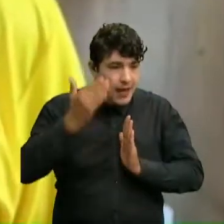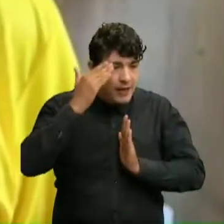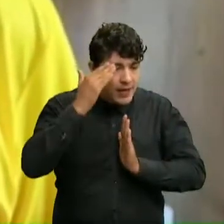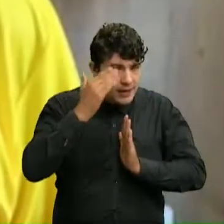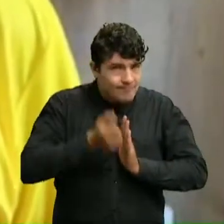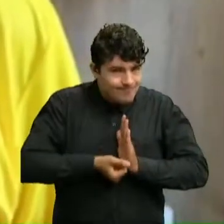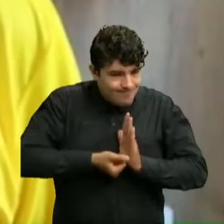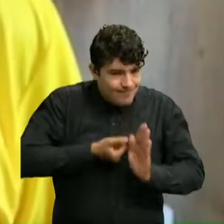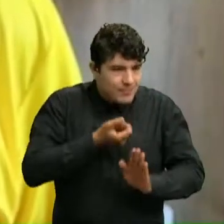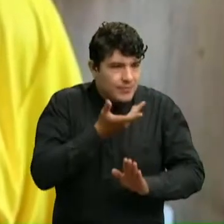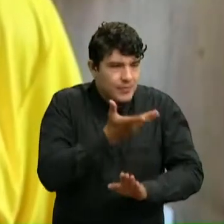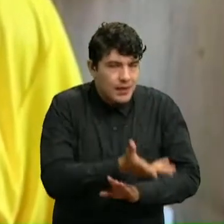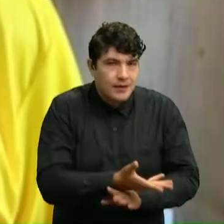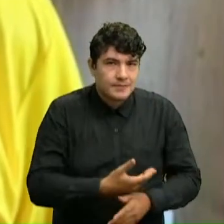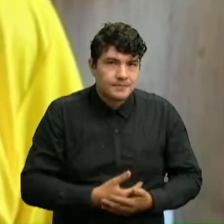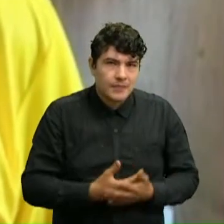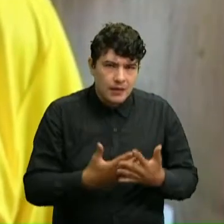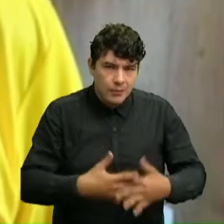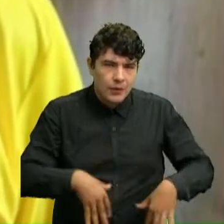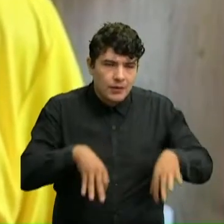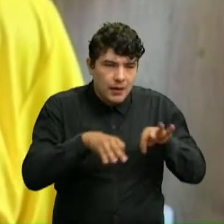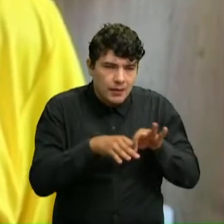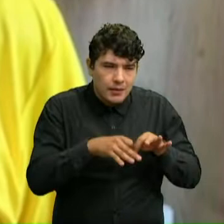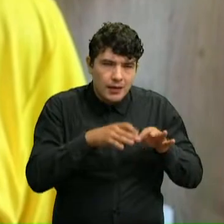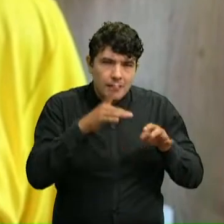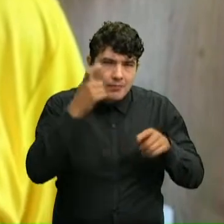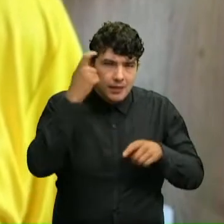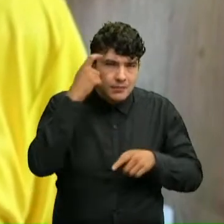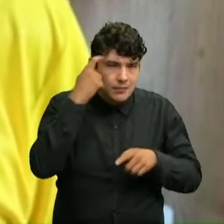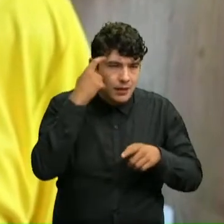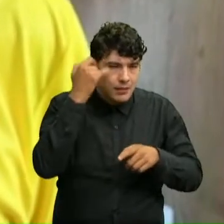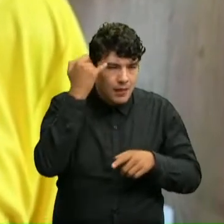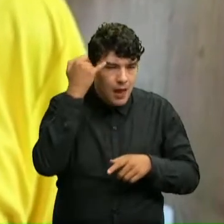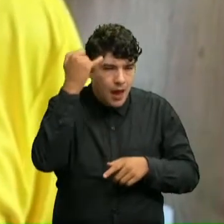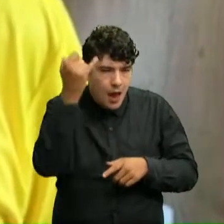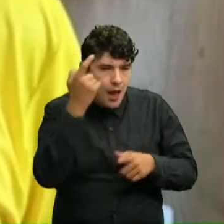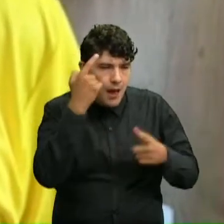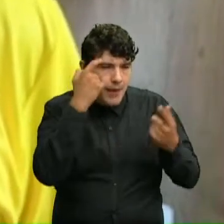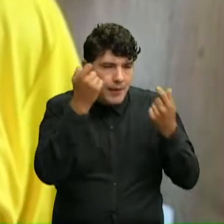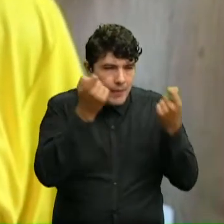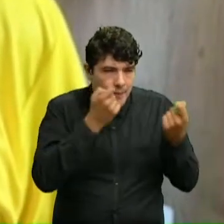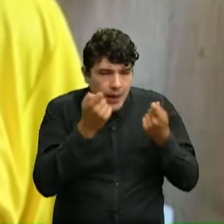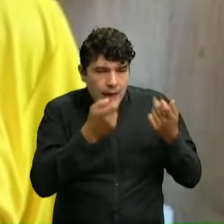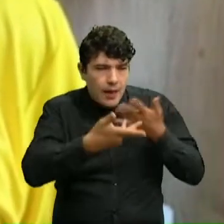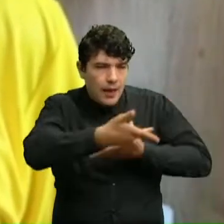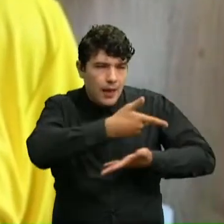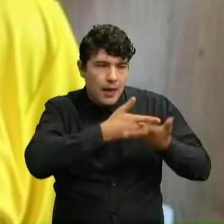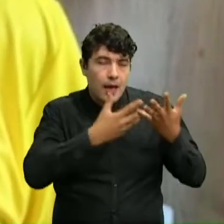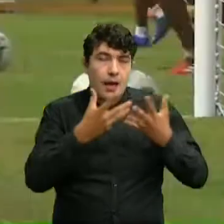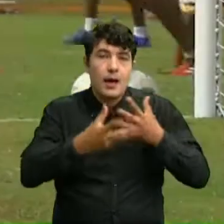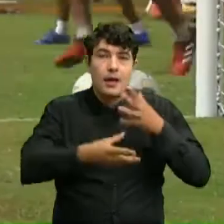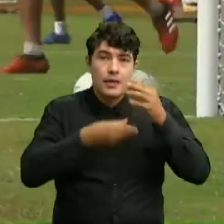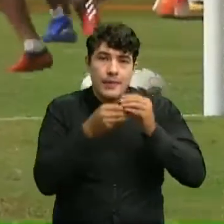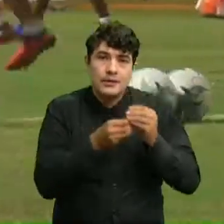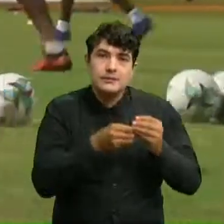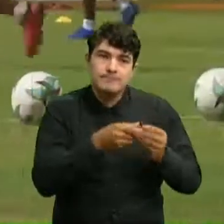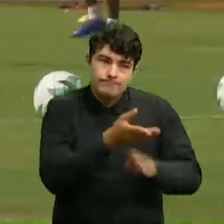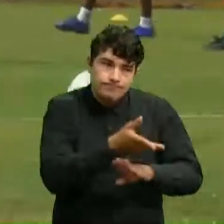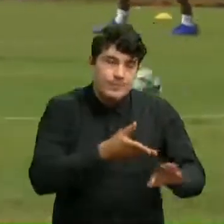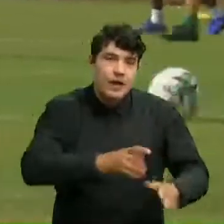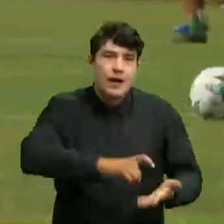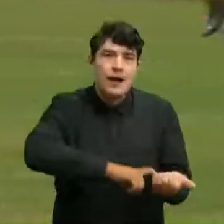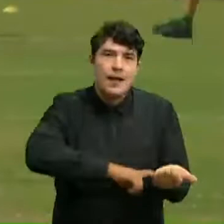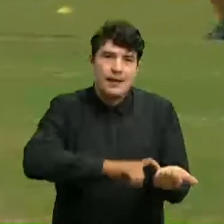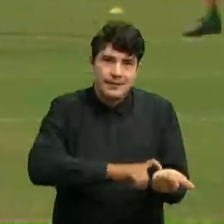haber, lógicamente, gente inteligente tácticamente, pero también me parece que tiene que haber mucho de carácter. Por los lados del